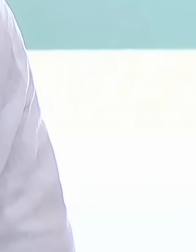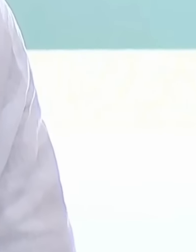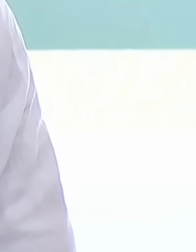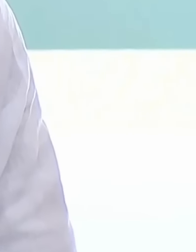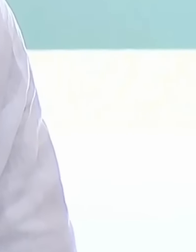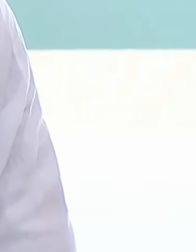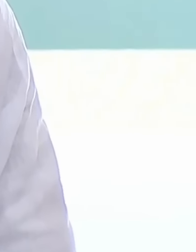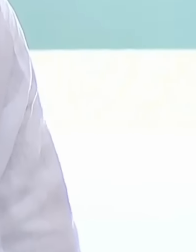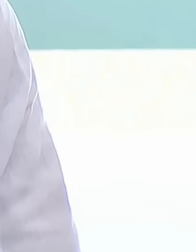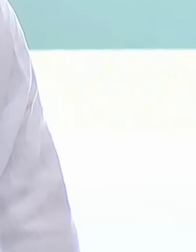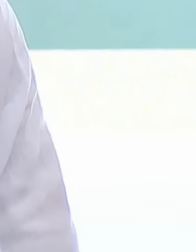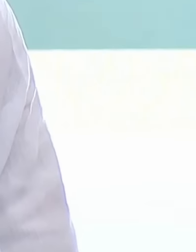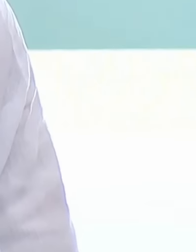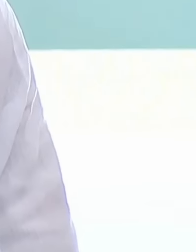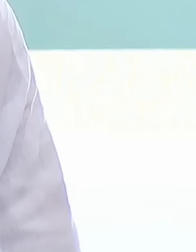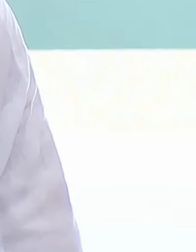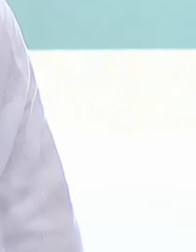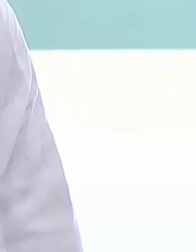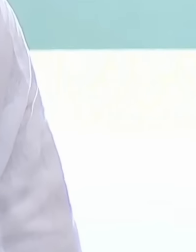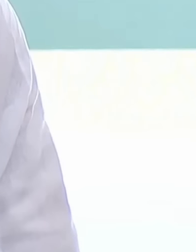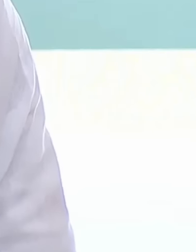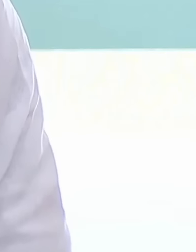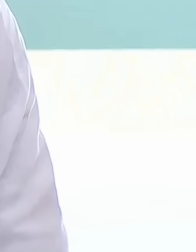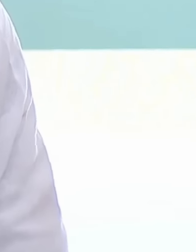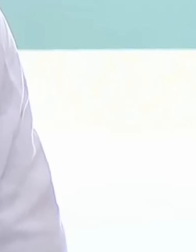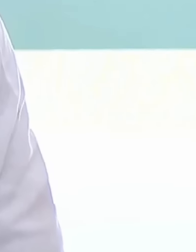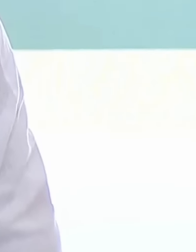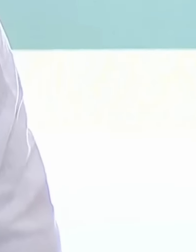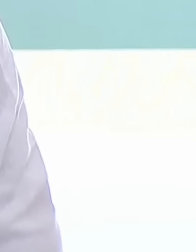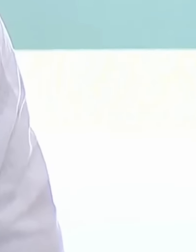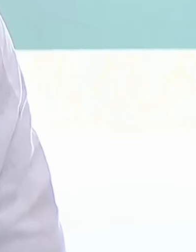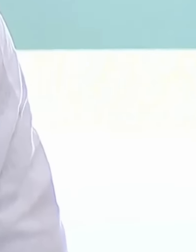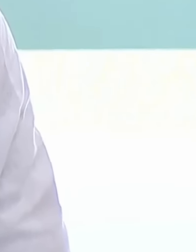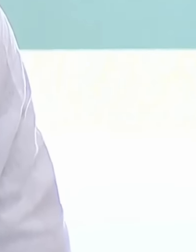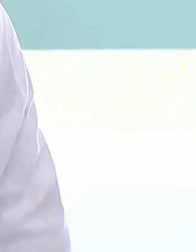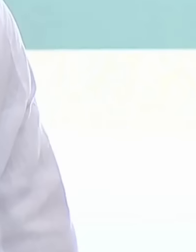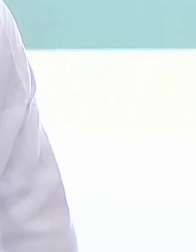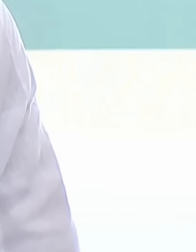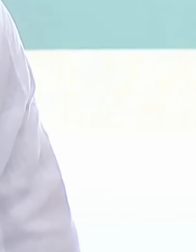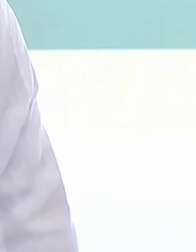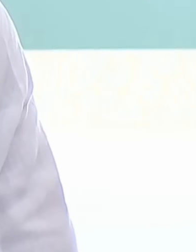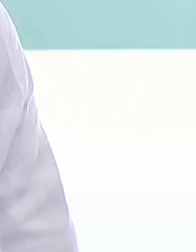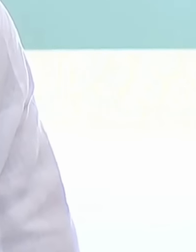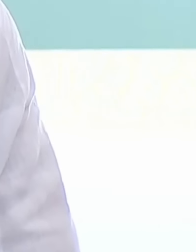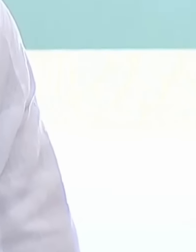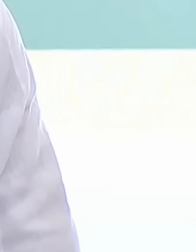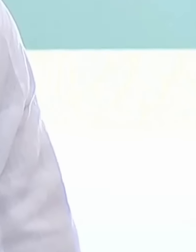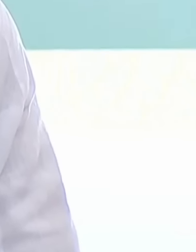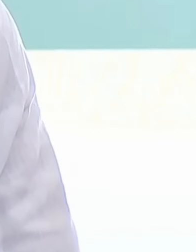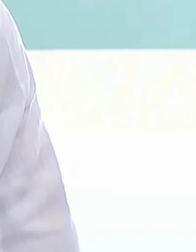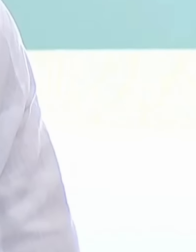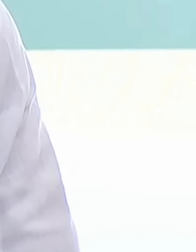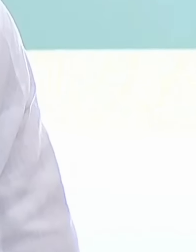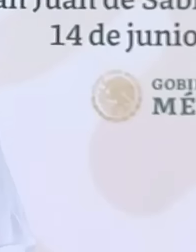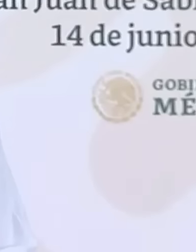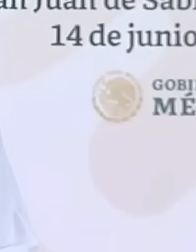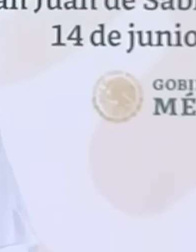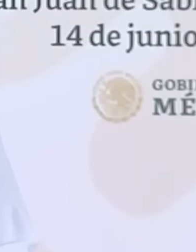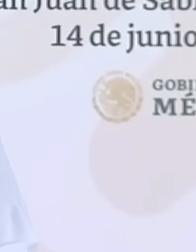este momento con los familiares de los mineros de Pasta de Conchos y iniciar